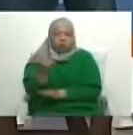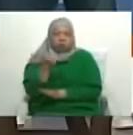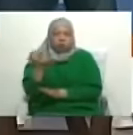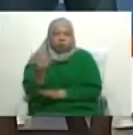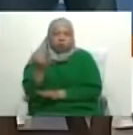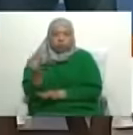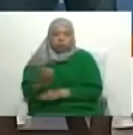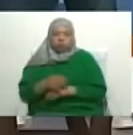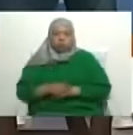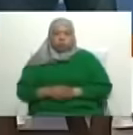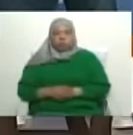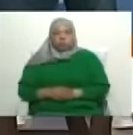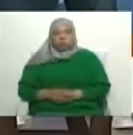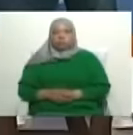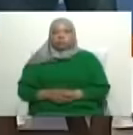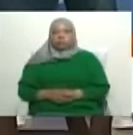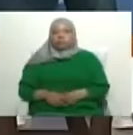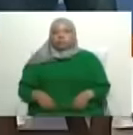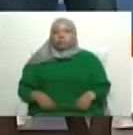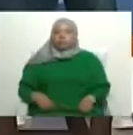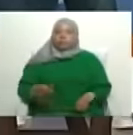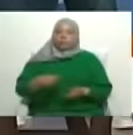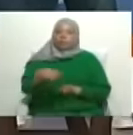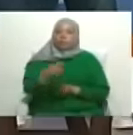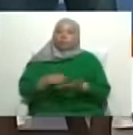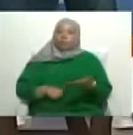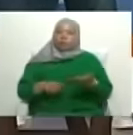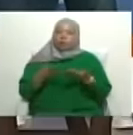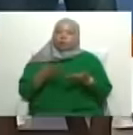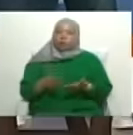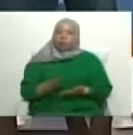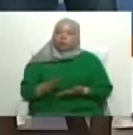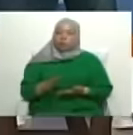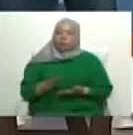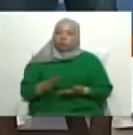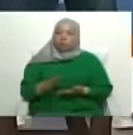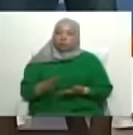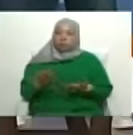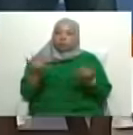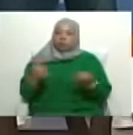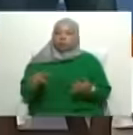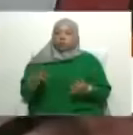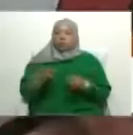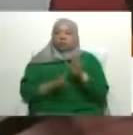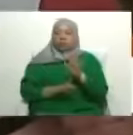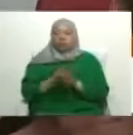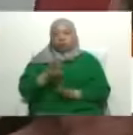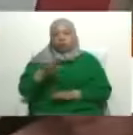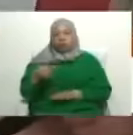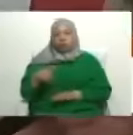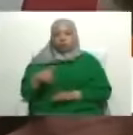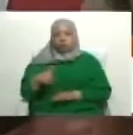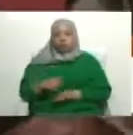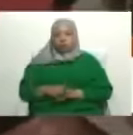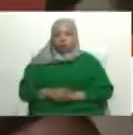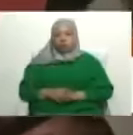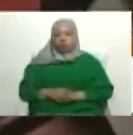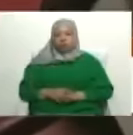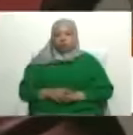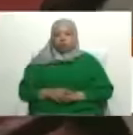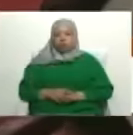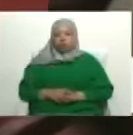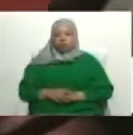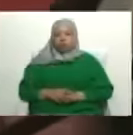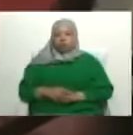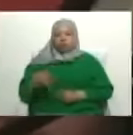instituciones. Cuando ustedes estaban firmando esto, ya estaba en pleno desarrollo la operación